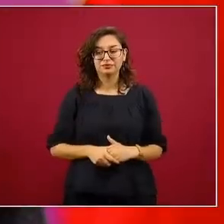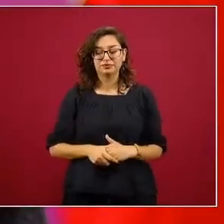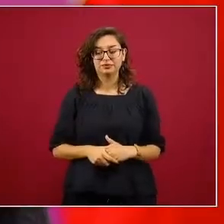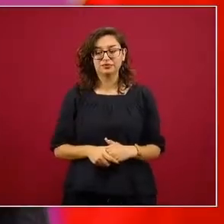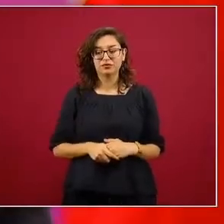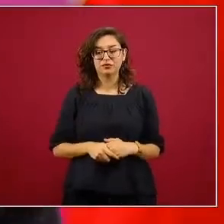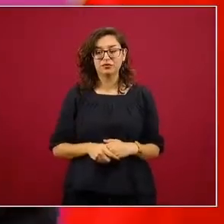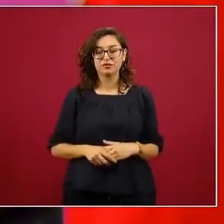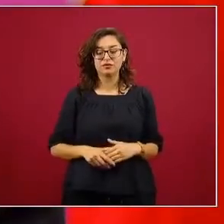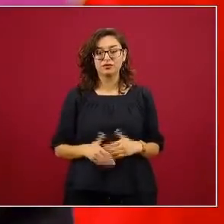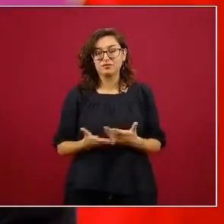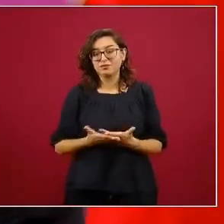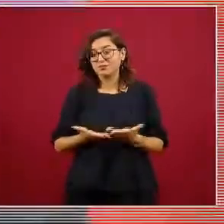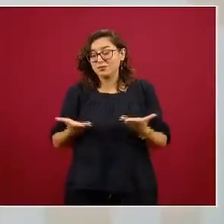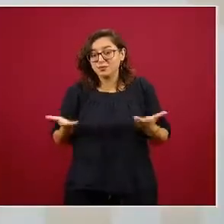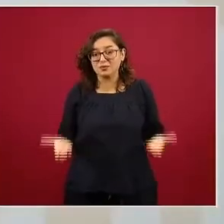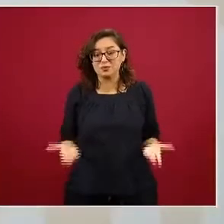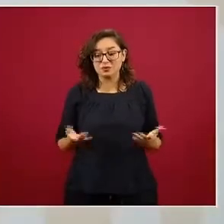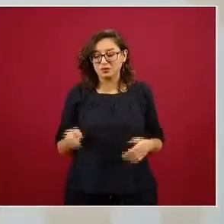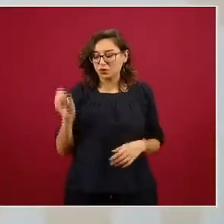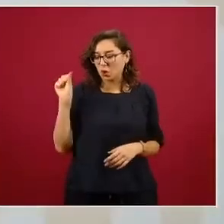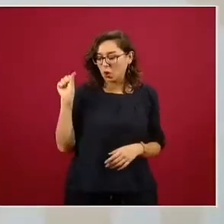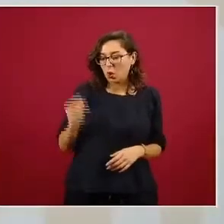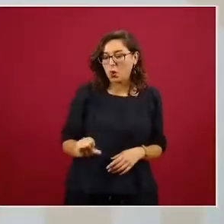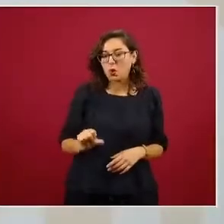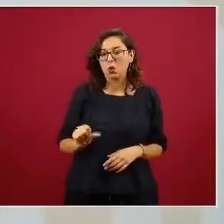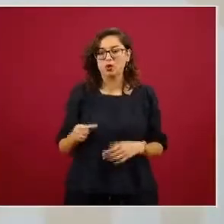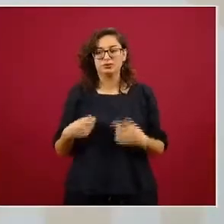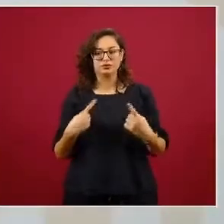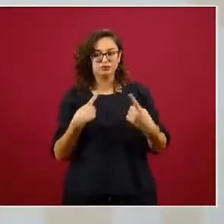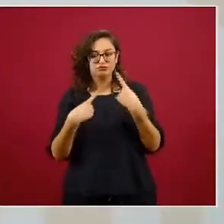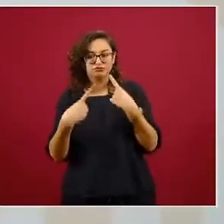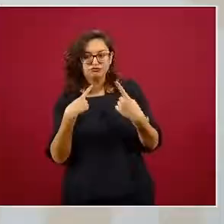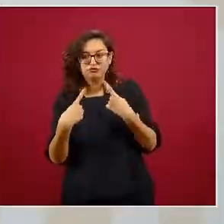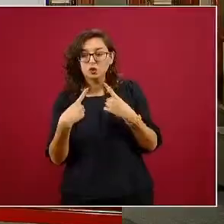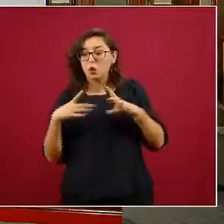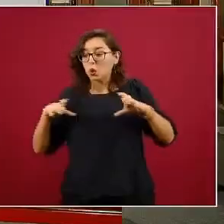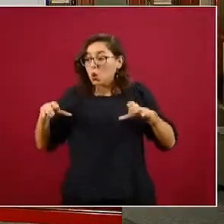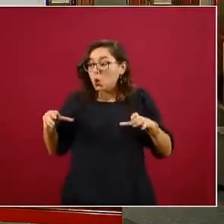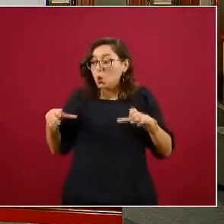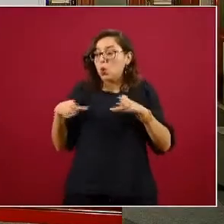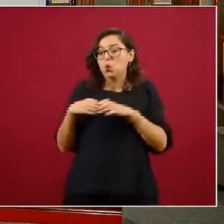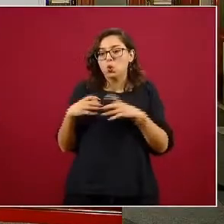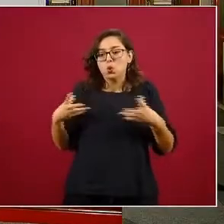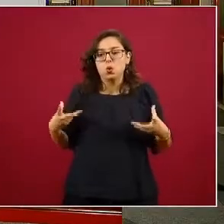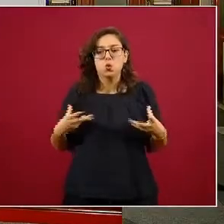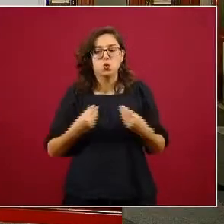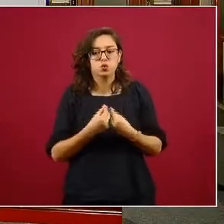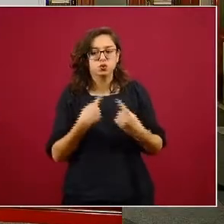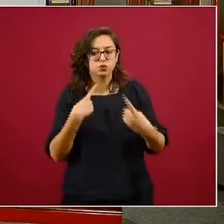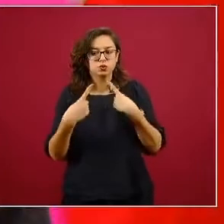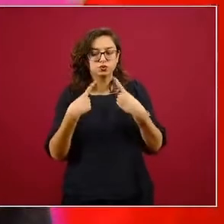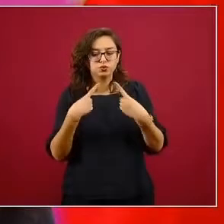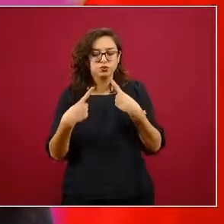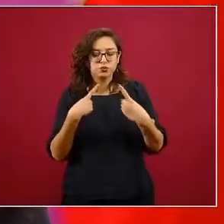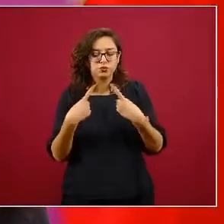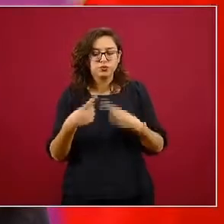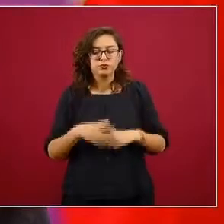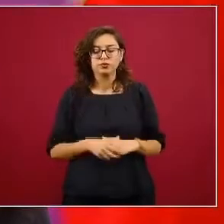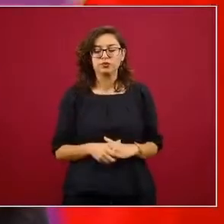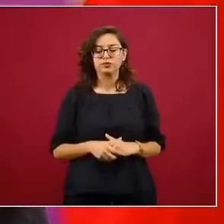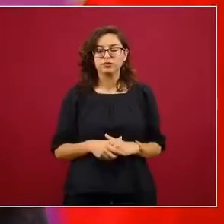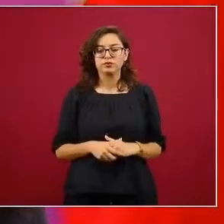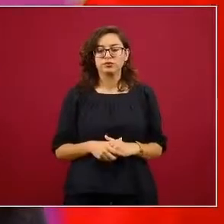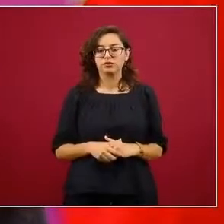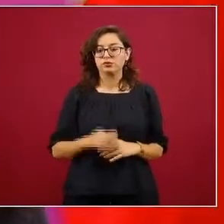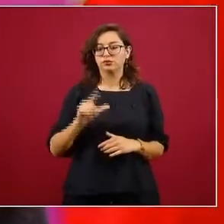estuvieron en juego hoy o en discusión o en conversación, en construcción colectiva? A lo largo de la semana,